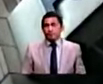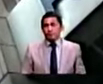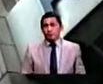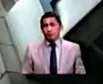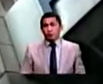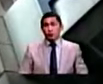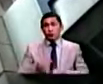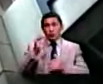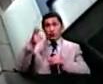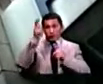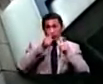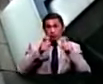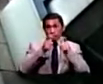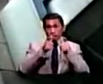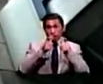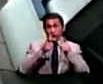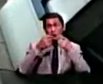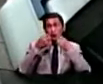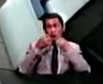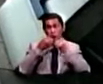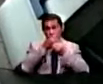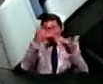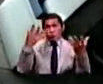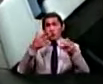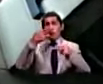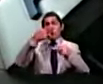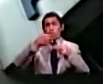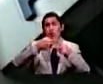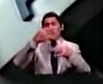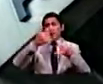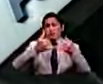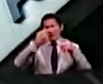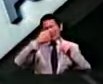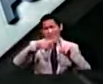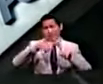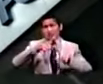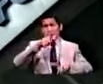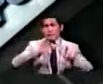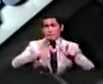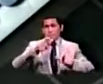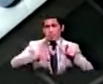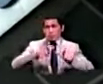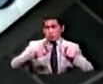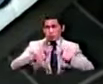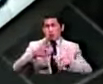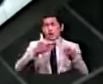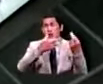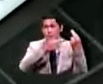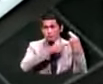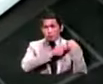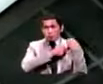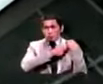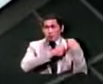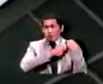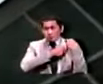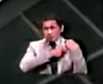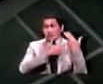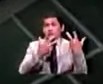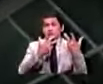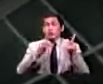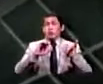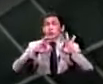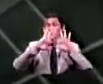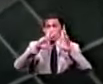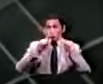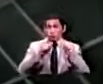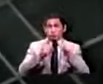La Fiscalía publicó los nombres de los 13 vinculados en el caso Purga. Ellos son Mercedes B., exdirectora del Consejo de la